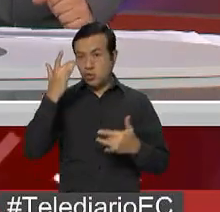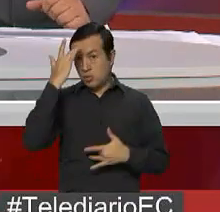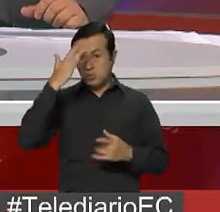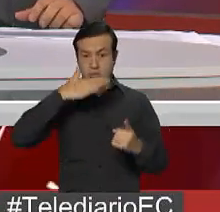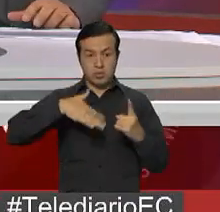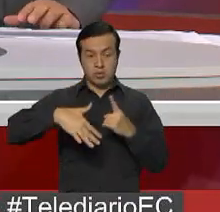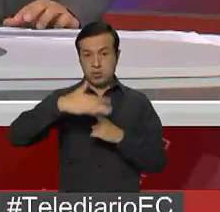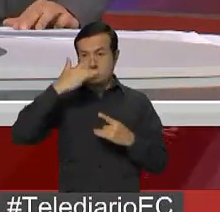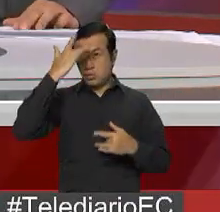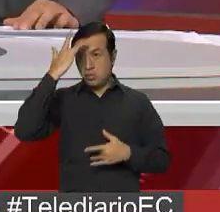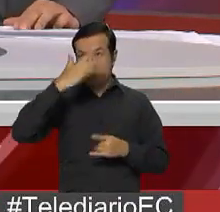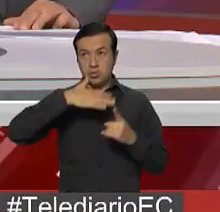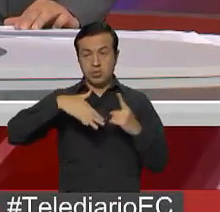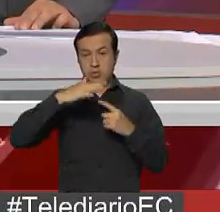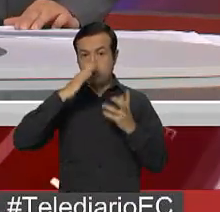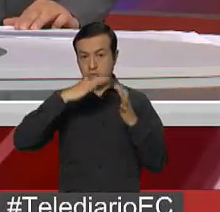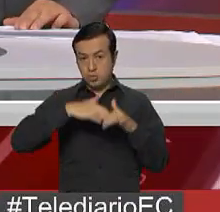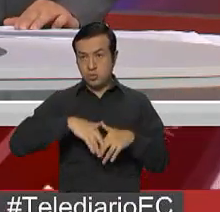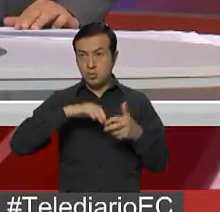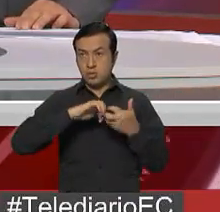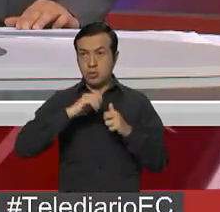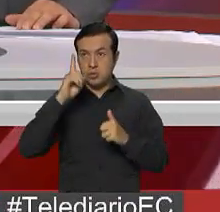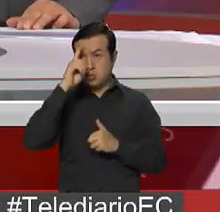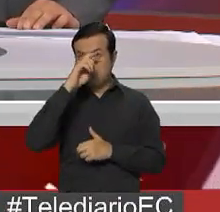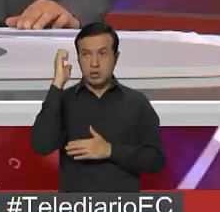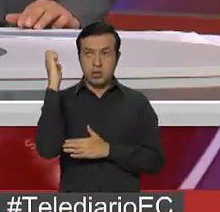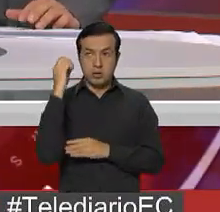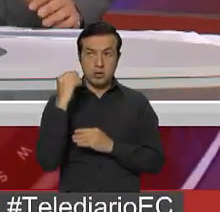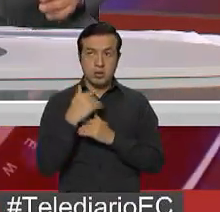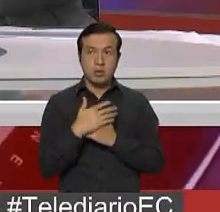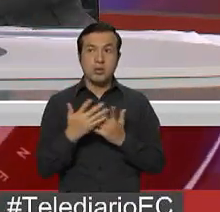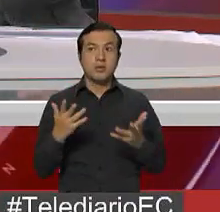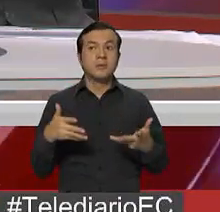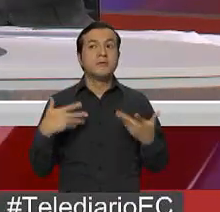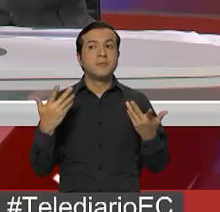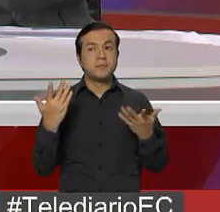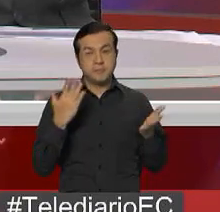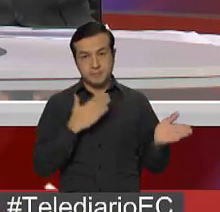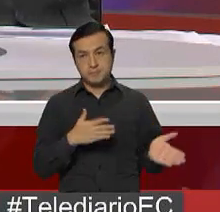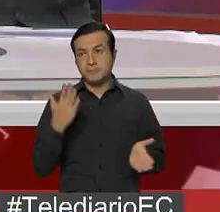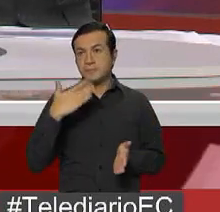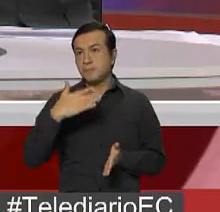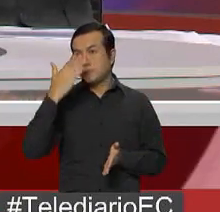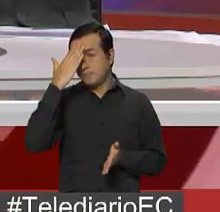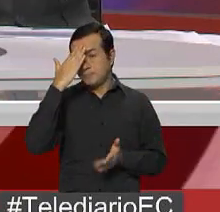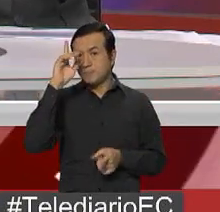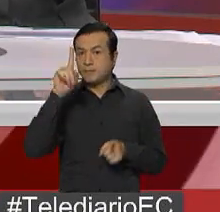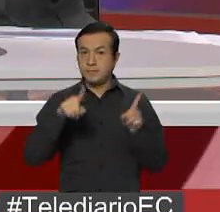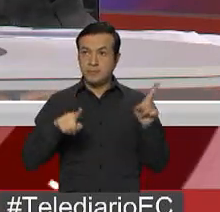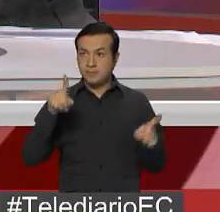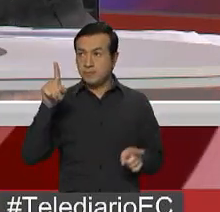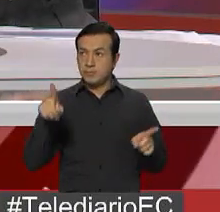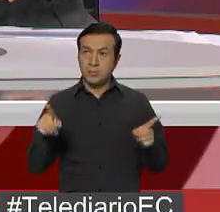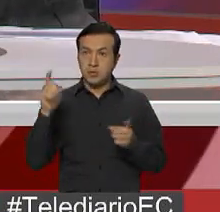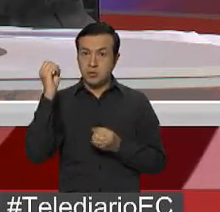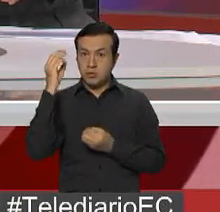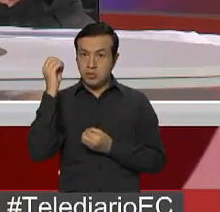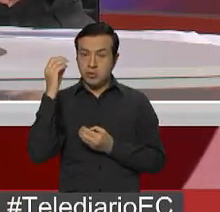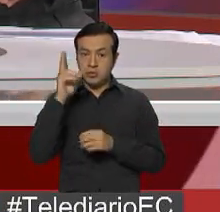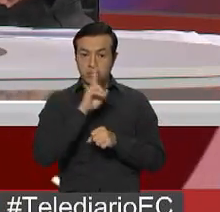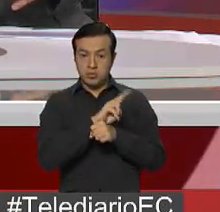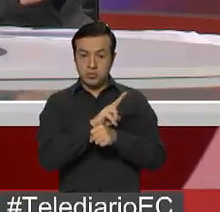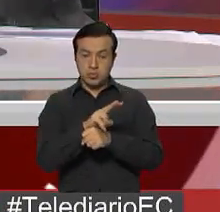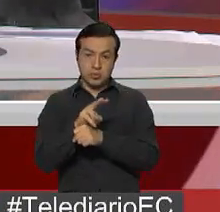que estamos viviendo esta crisis sanitaria esta emergencia sanitaria teniendo en cuenta también cierta información que ha compartido la